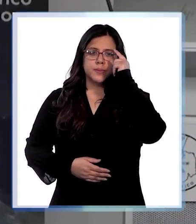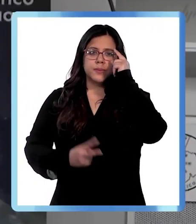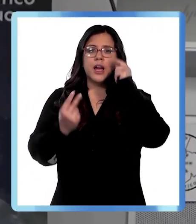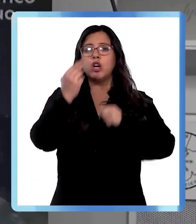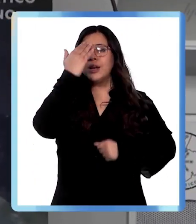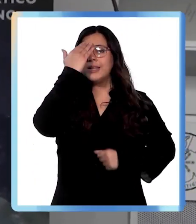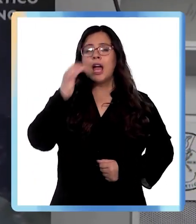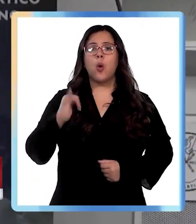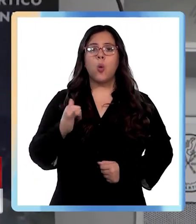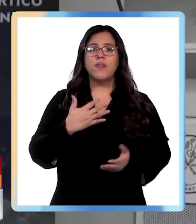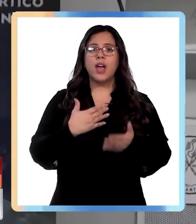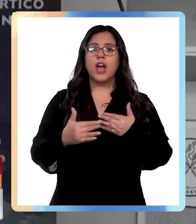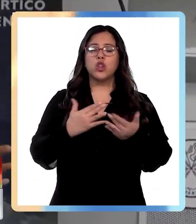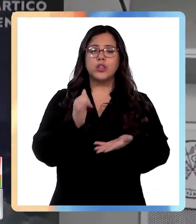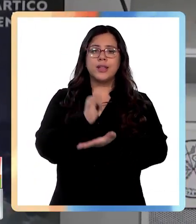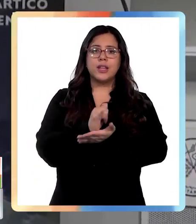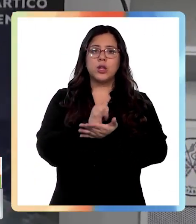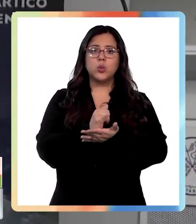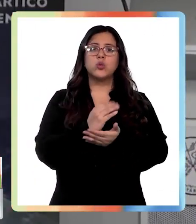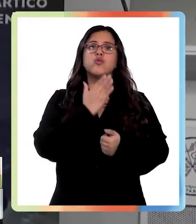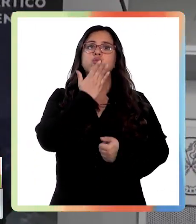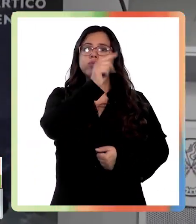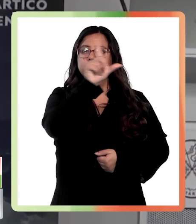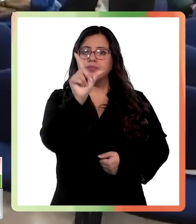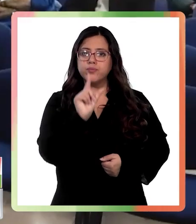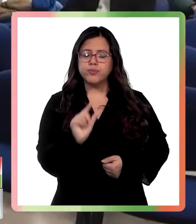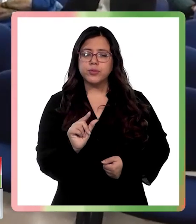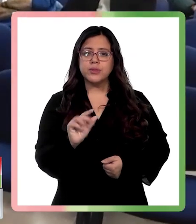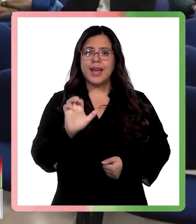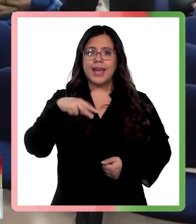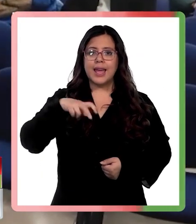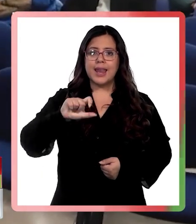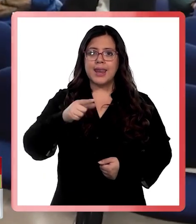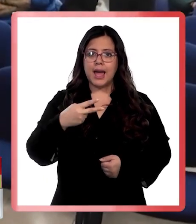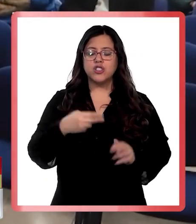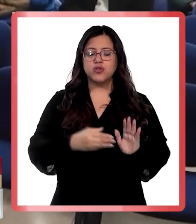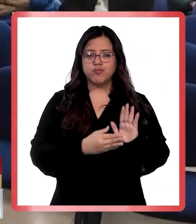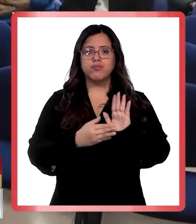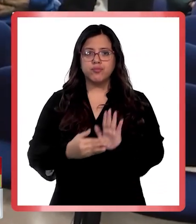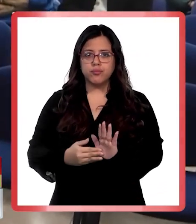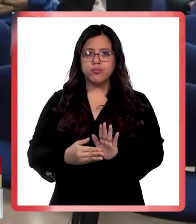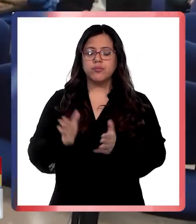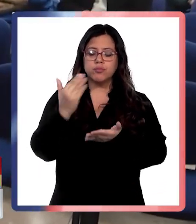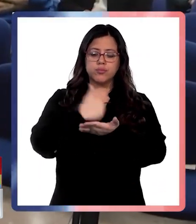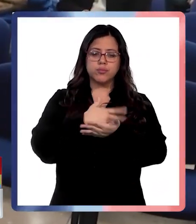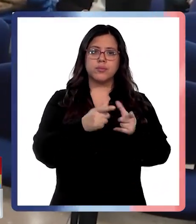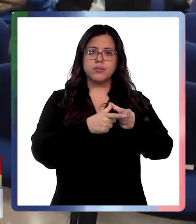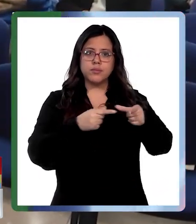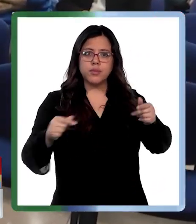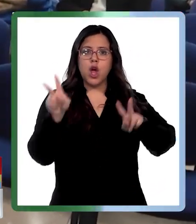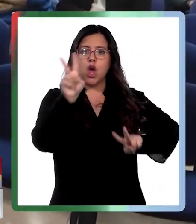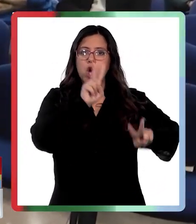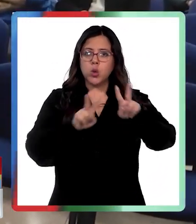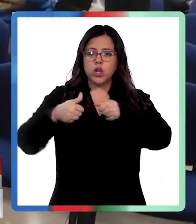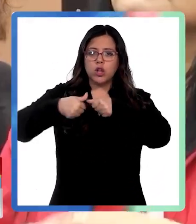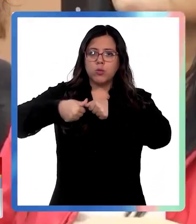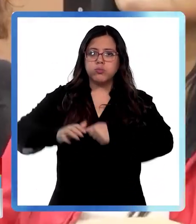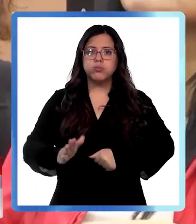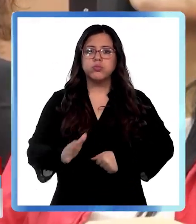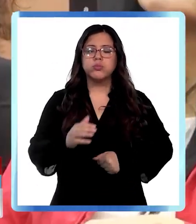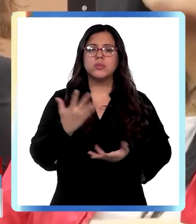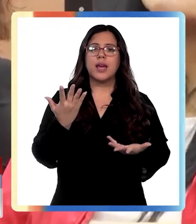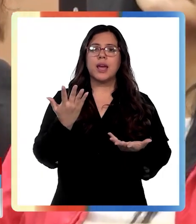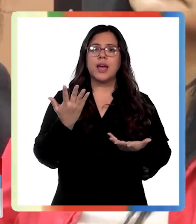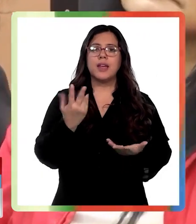Cerca del mediodía de este jueves, en el hall del Instituto Antártico Chileno, INACH, se realizó la presentación de la Estrategia Nacional de Turismo